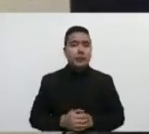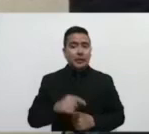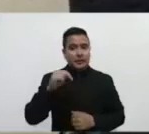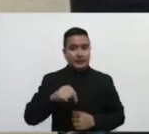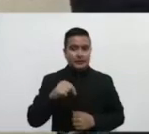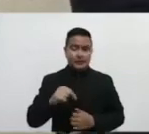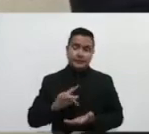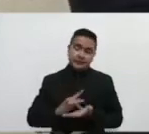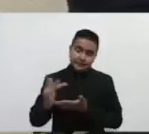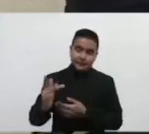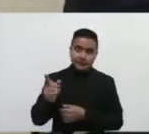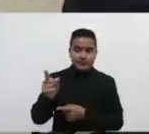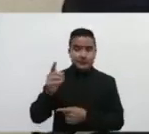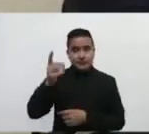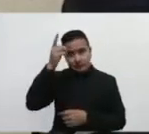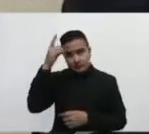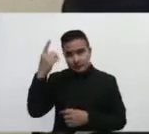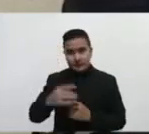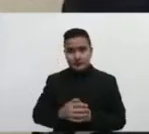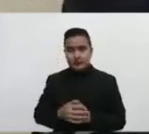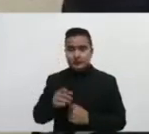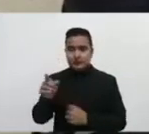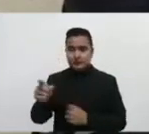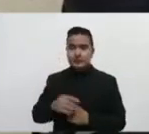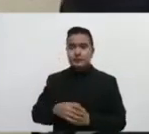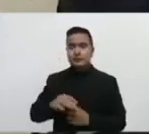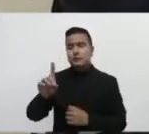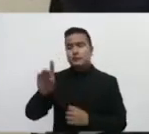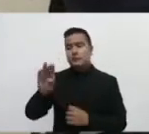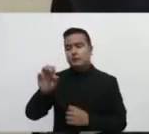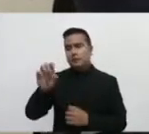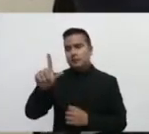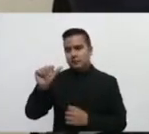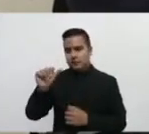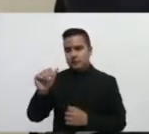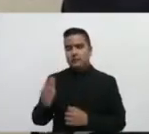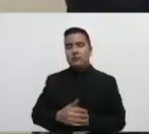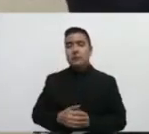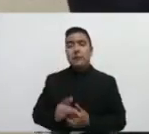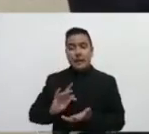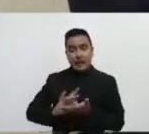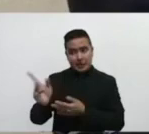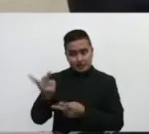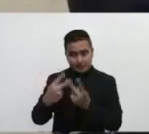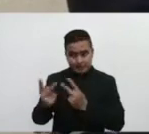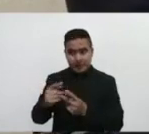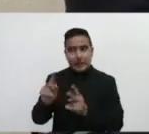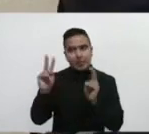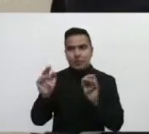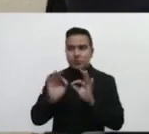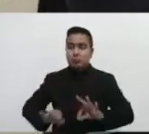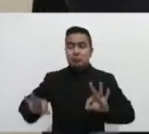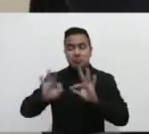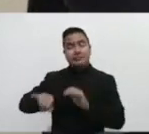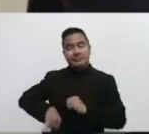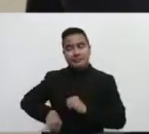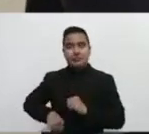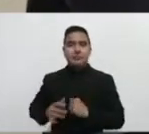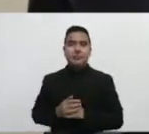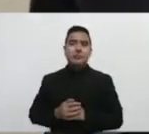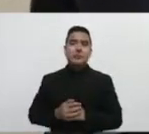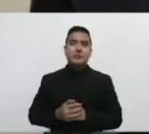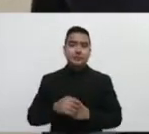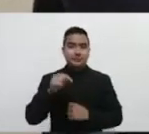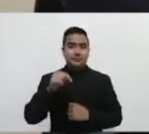es. Pues muchísimas gracias. Desgraciadamente se nos terminó el tiempo. Le agradecemos a la consejera electoral Adriana Favela Herrera